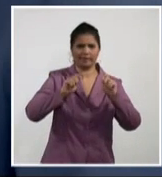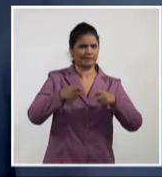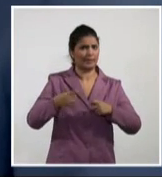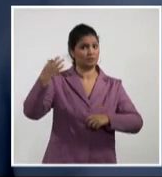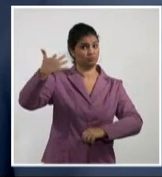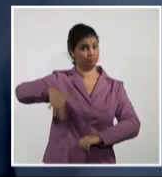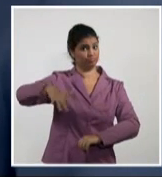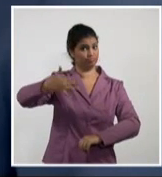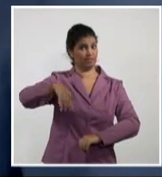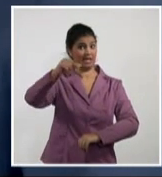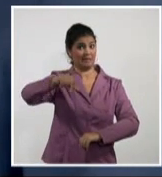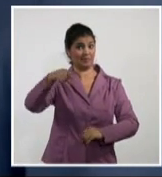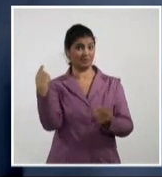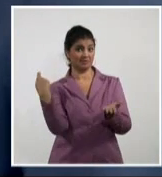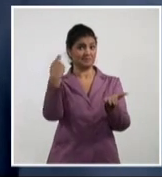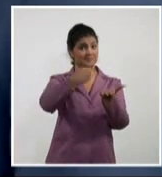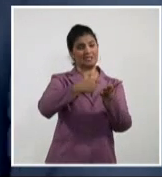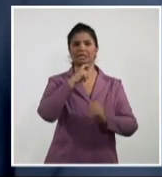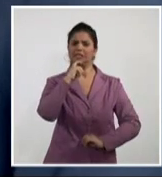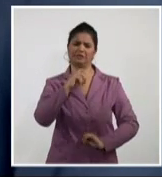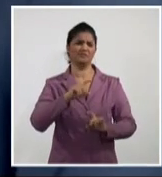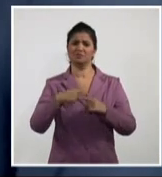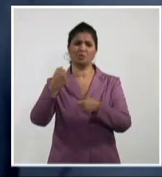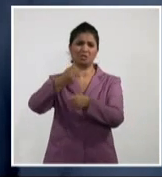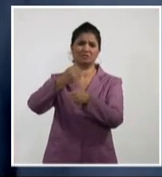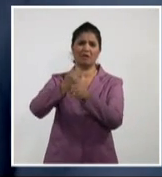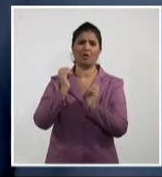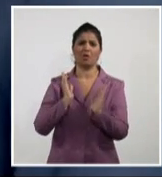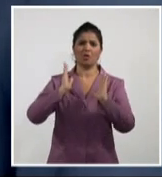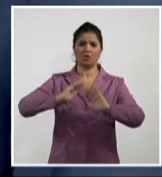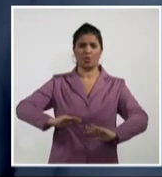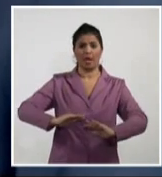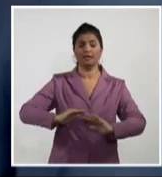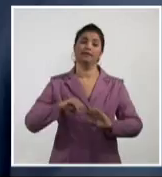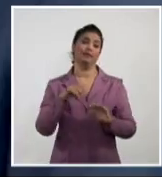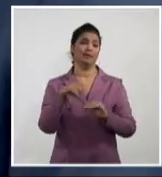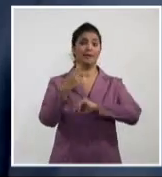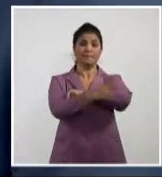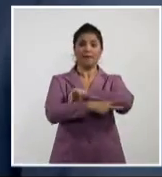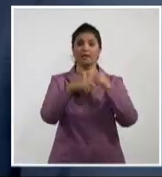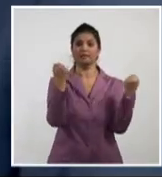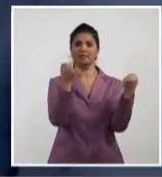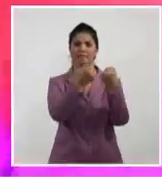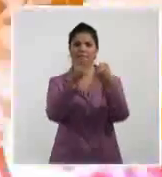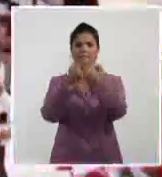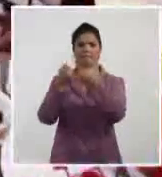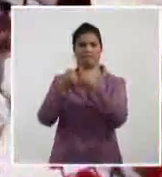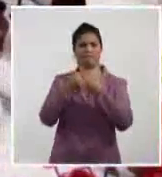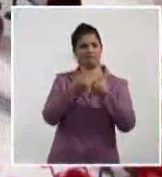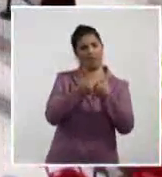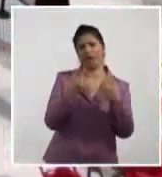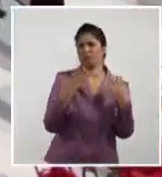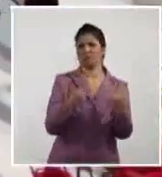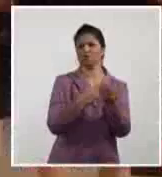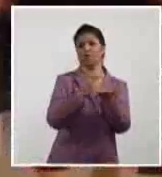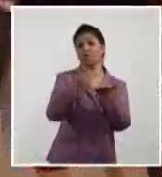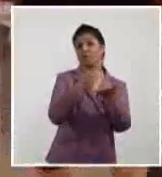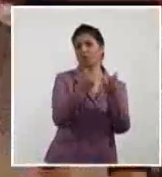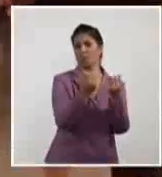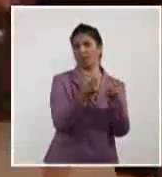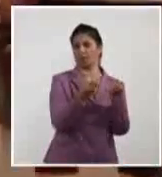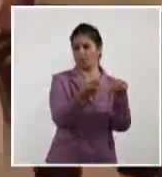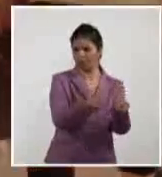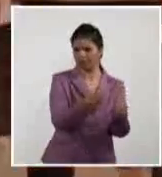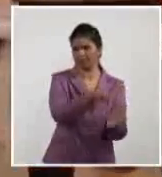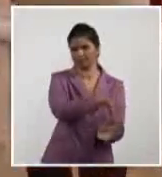affects demand. And recent banking stress led to quite a bit of damage. Sin embargo, para